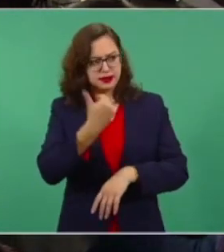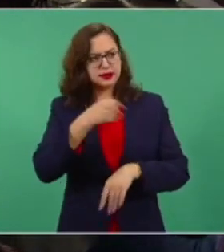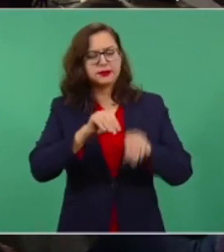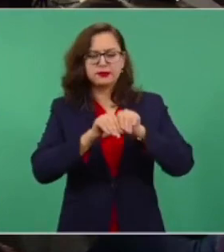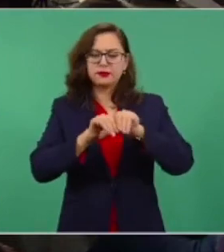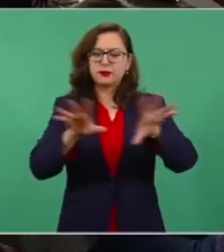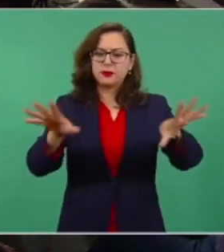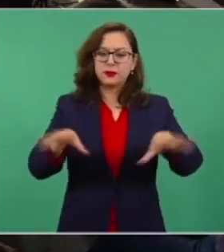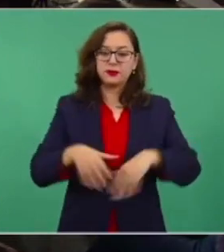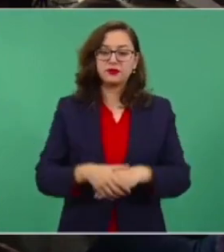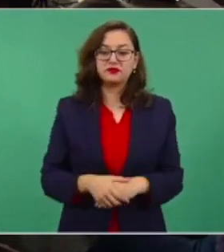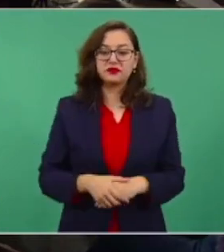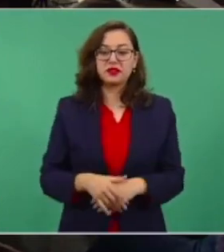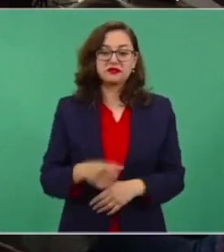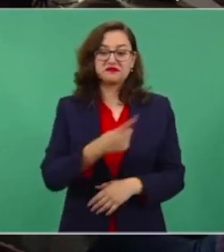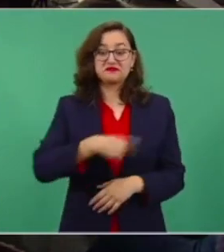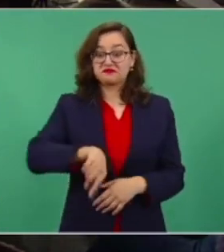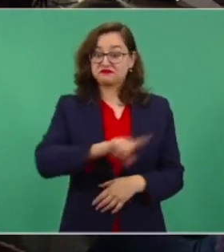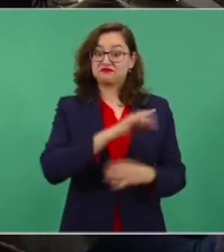No lo consideran noticia